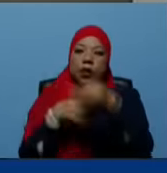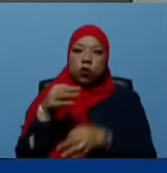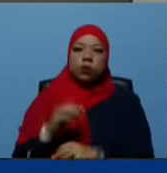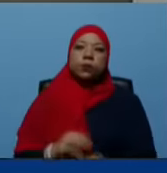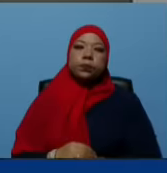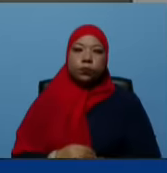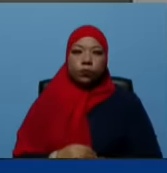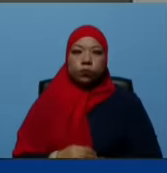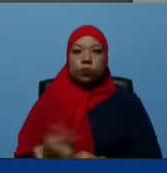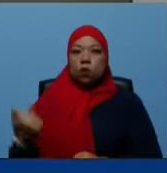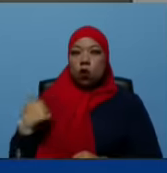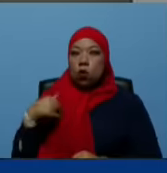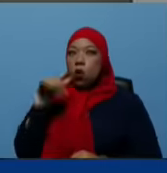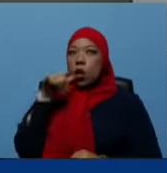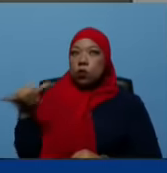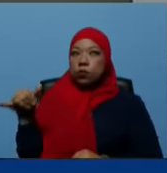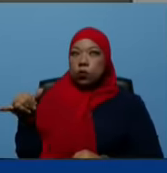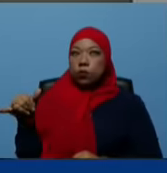Yo lo denuncié